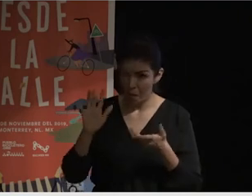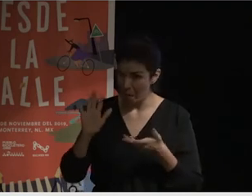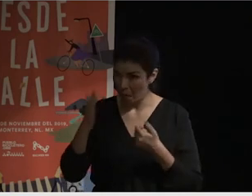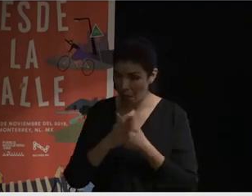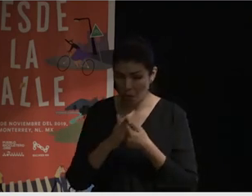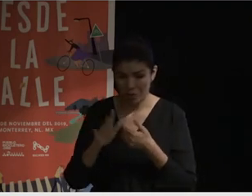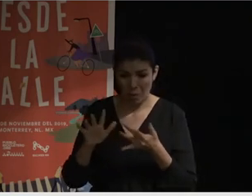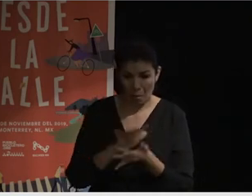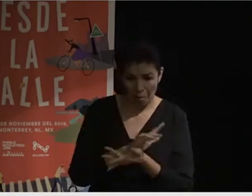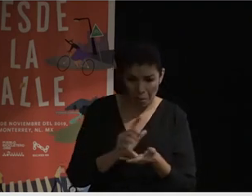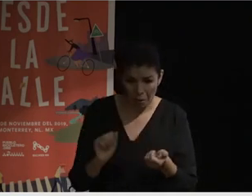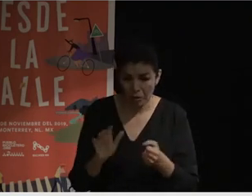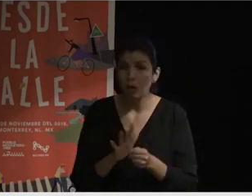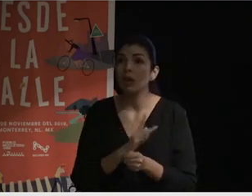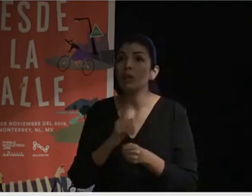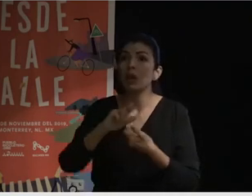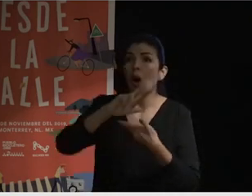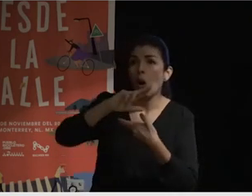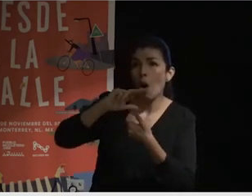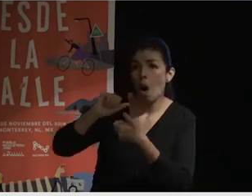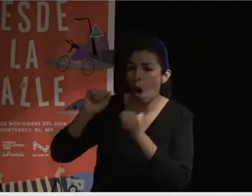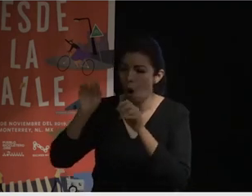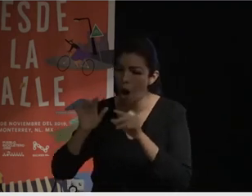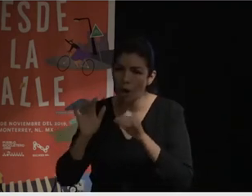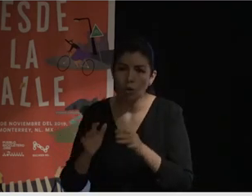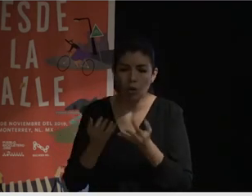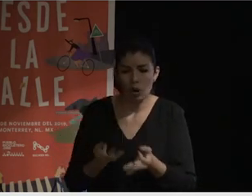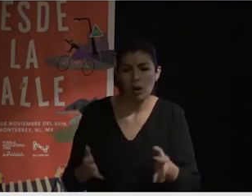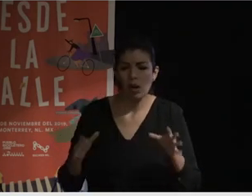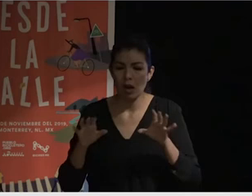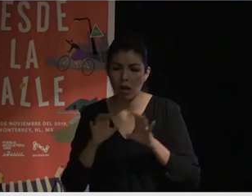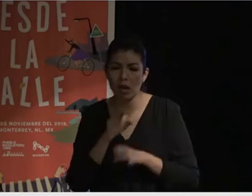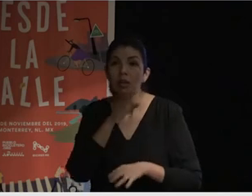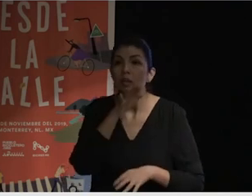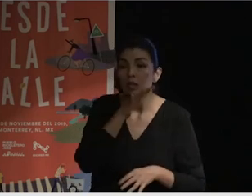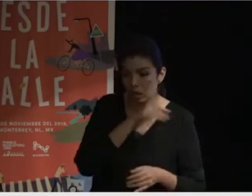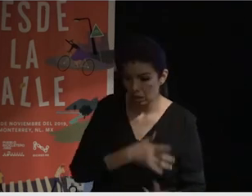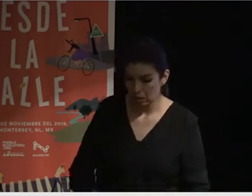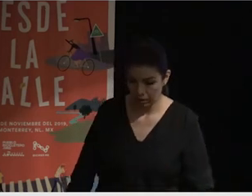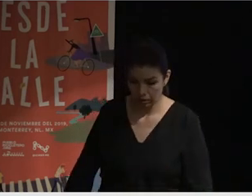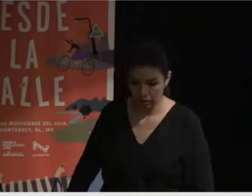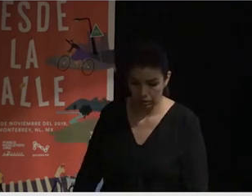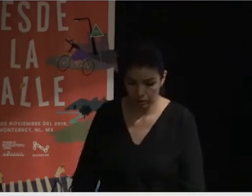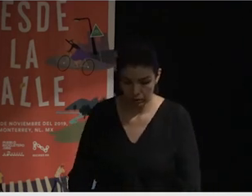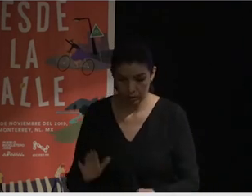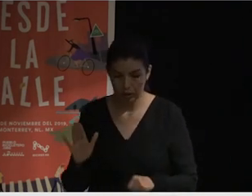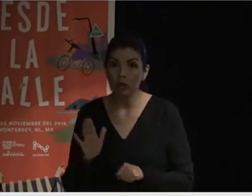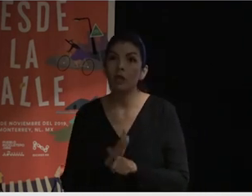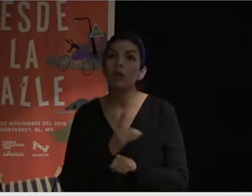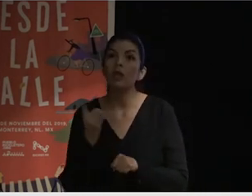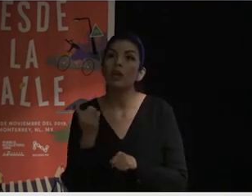una cosa positiva es que ya nos tienen hasta aquí a todos, o sea, ahorita… Estamos ante fenómenos de lo que en Estados Unidos ya decían